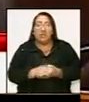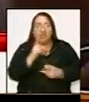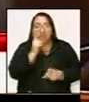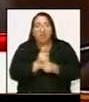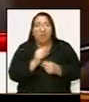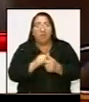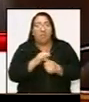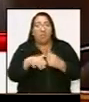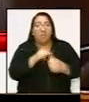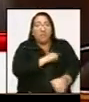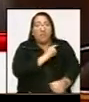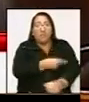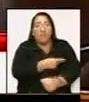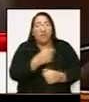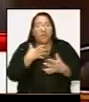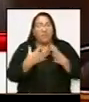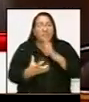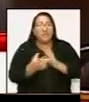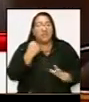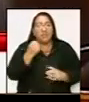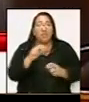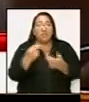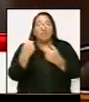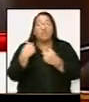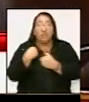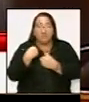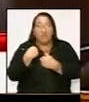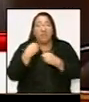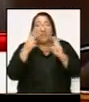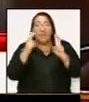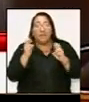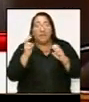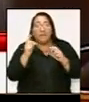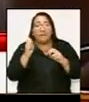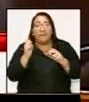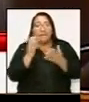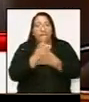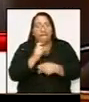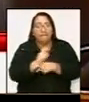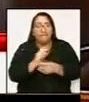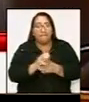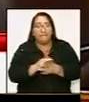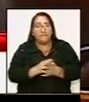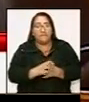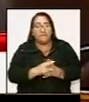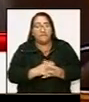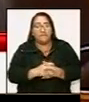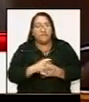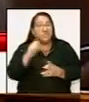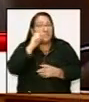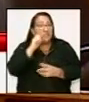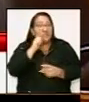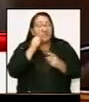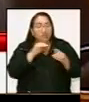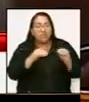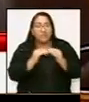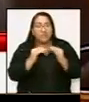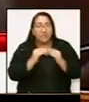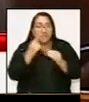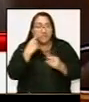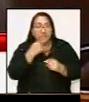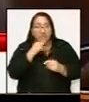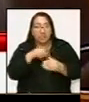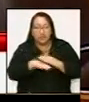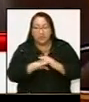a los esfuerzos de quitarle su competencia en materia de educación sexual y equidad de